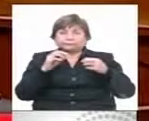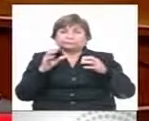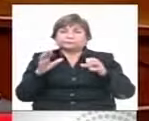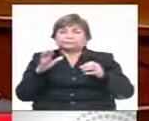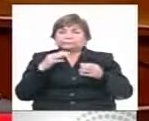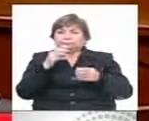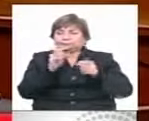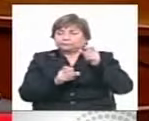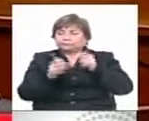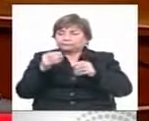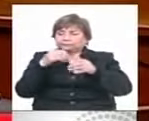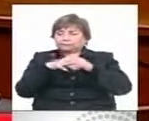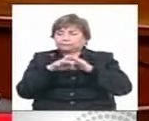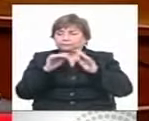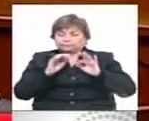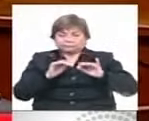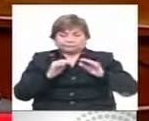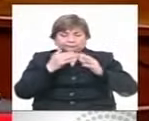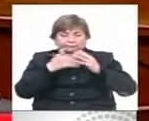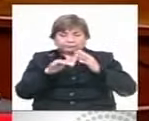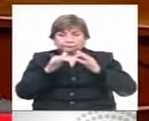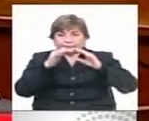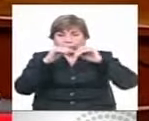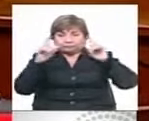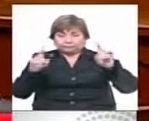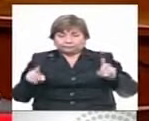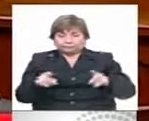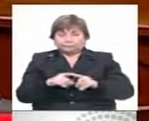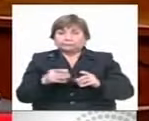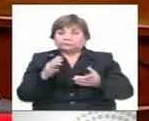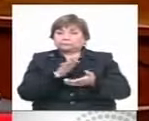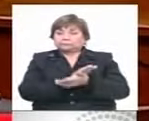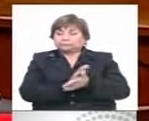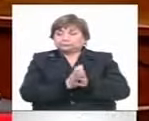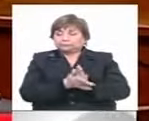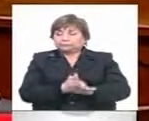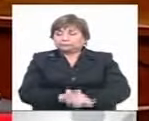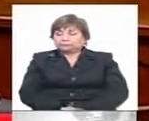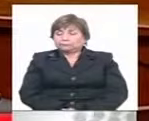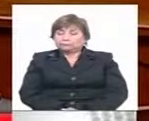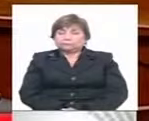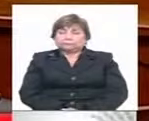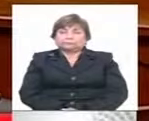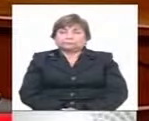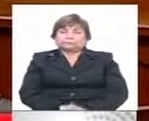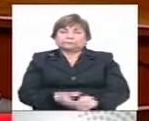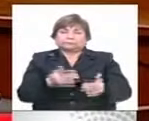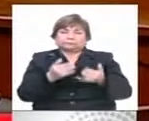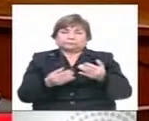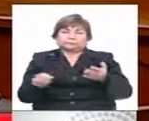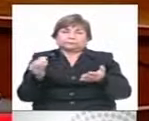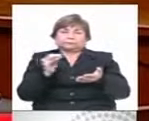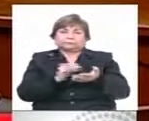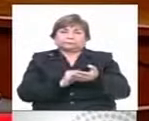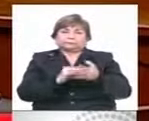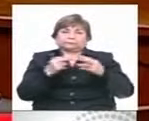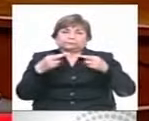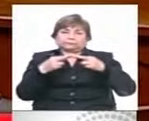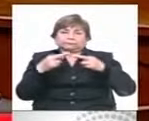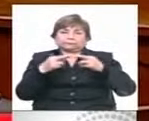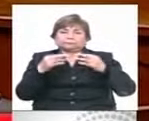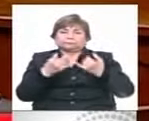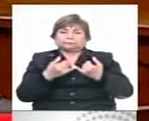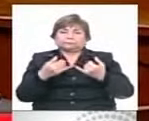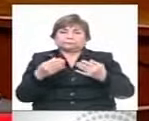ingrese con una sola clave a los servicios del Estado de manera progresiva. Finalmente, implementaremos la Plataforma Nacional